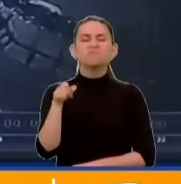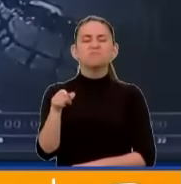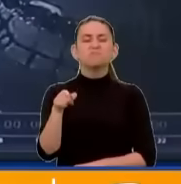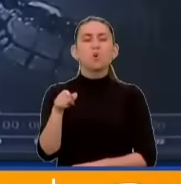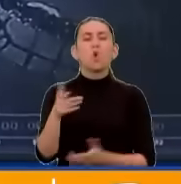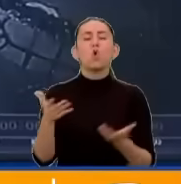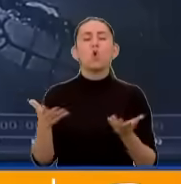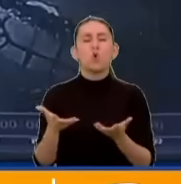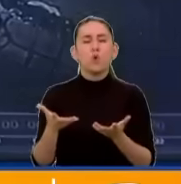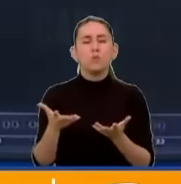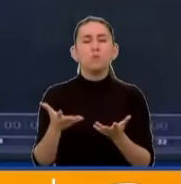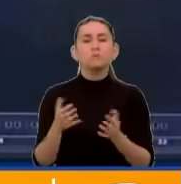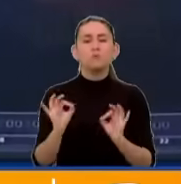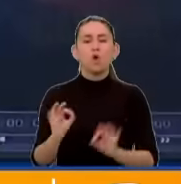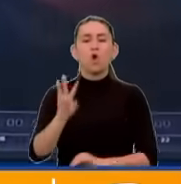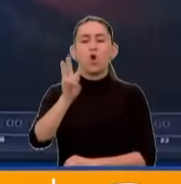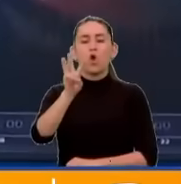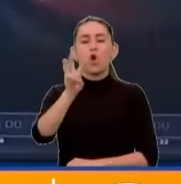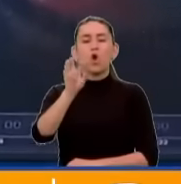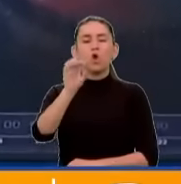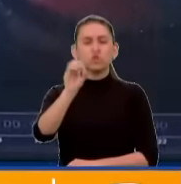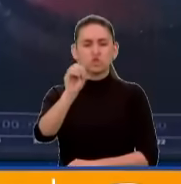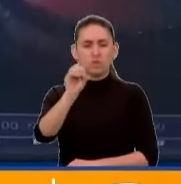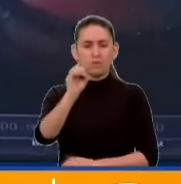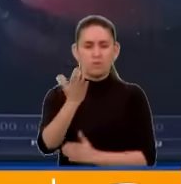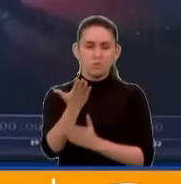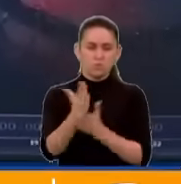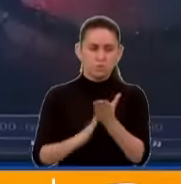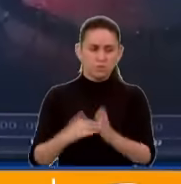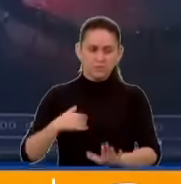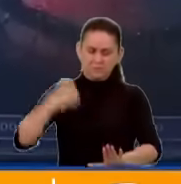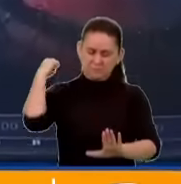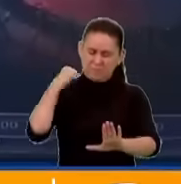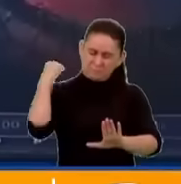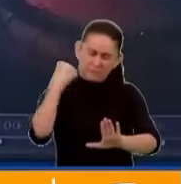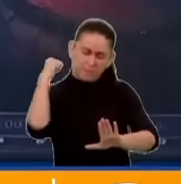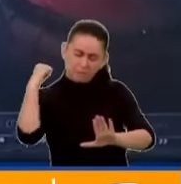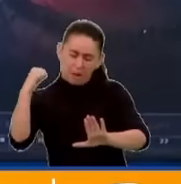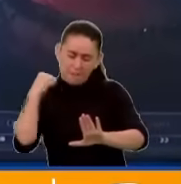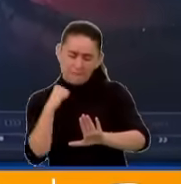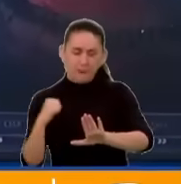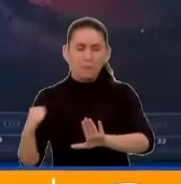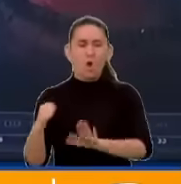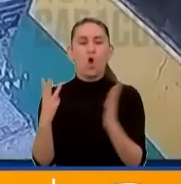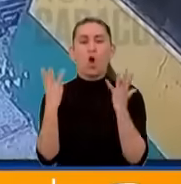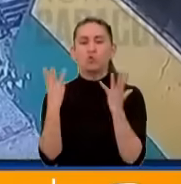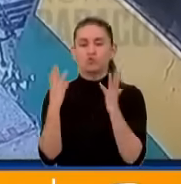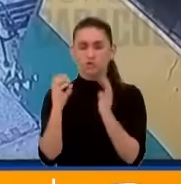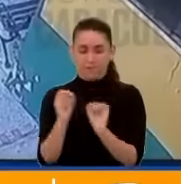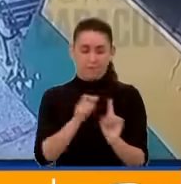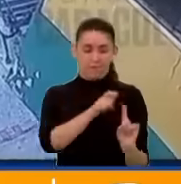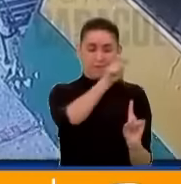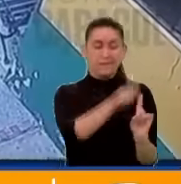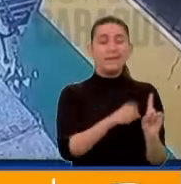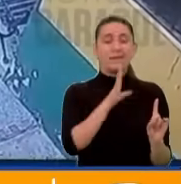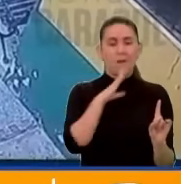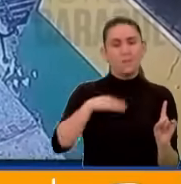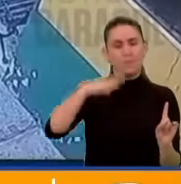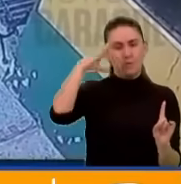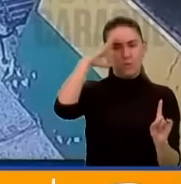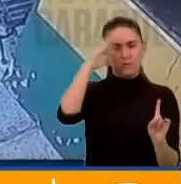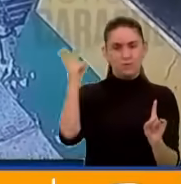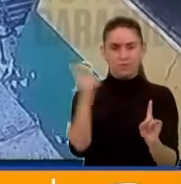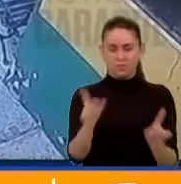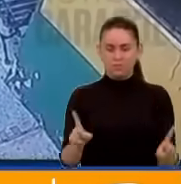que recibió 80 heridas con armas cortopunzante por parte del patrullero, su compañero sentimental,